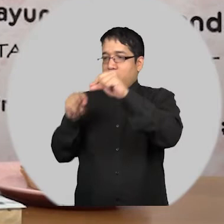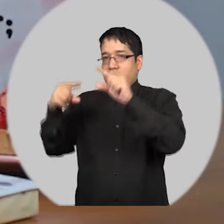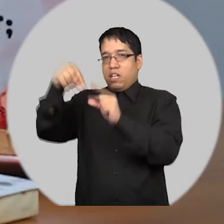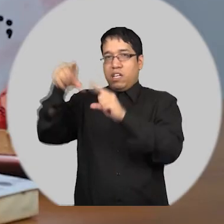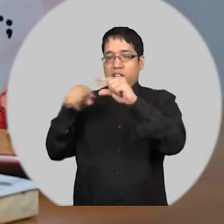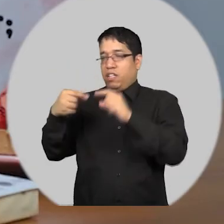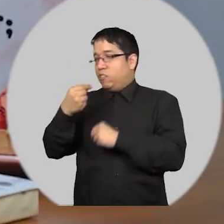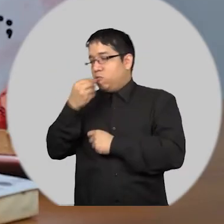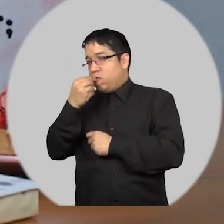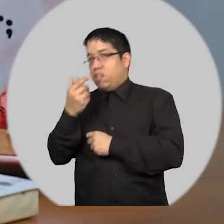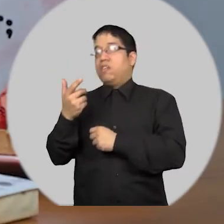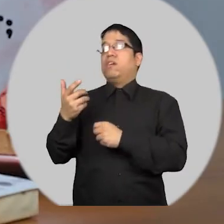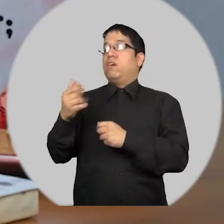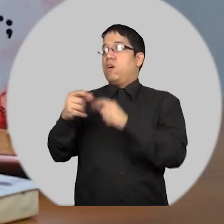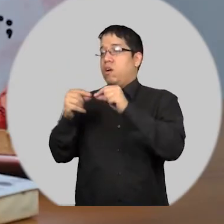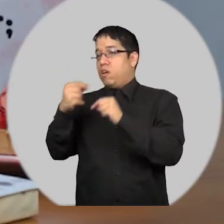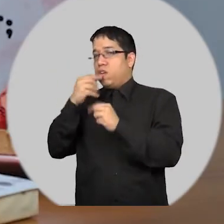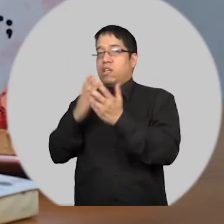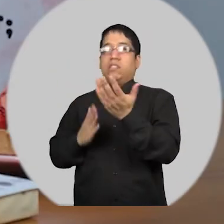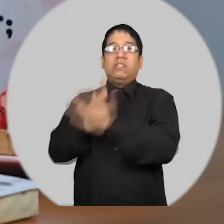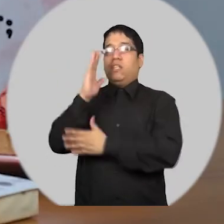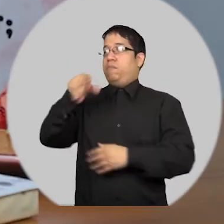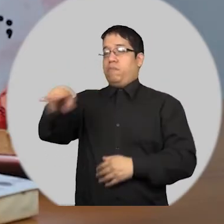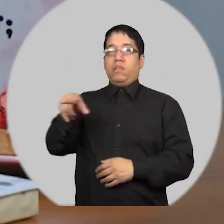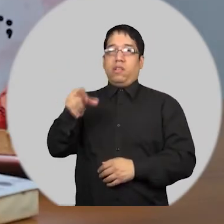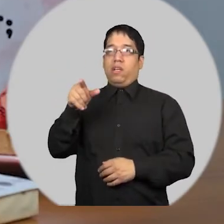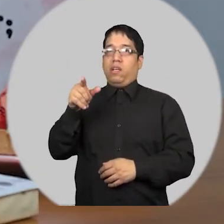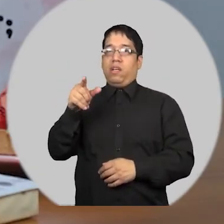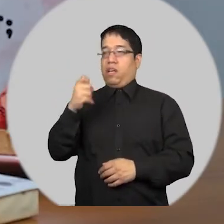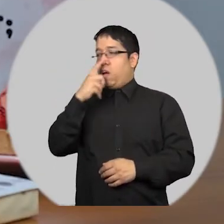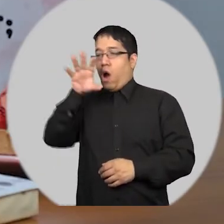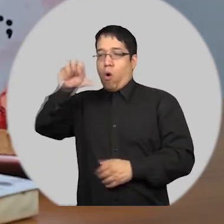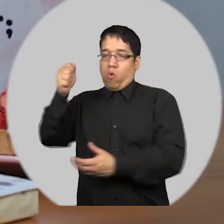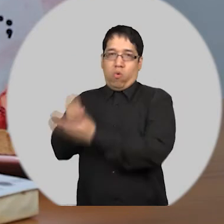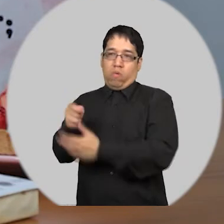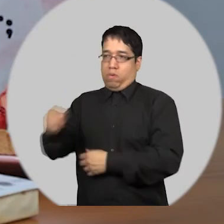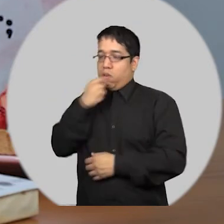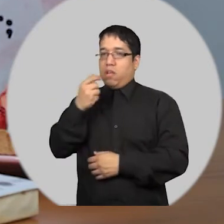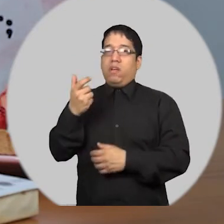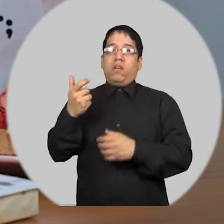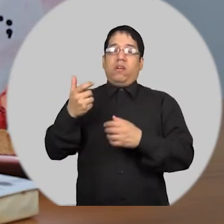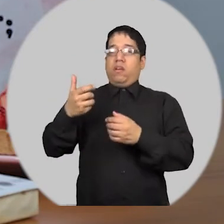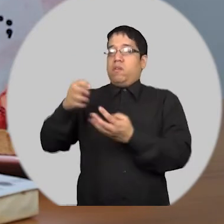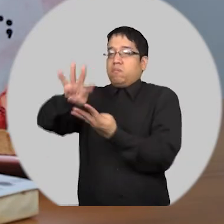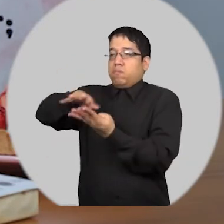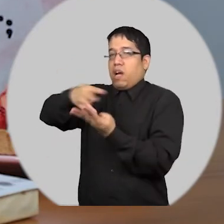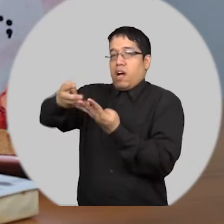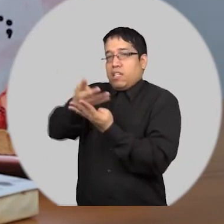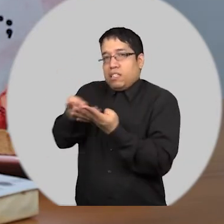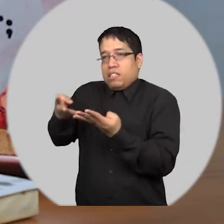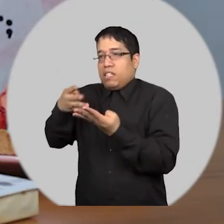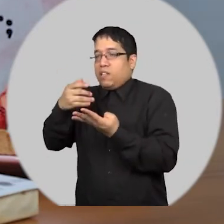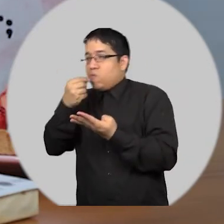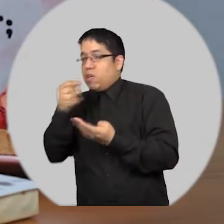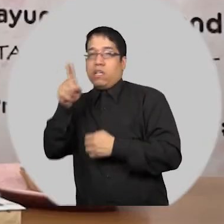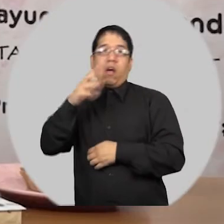Tenemos estrellitas dentro del local, le llamamos así porque son los favoritos de los clientes. Pasta frolita, bueno, un montón de cosas